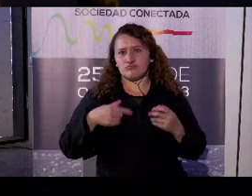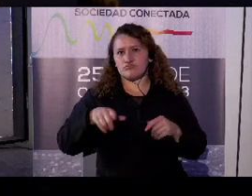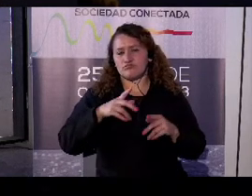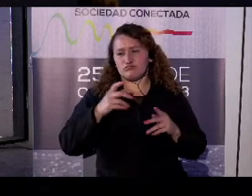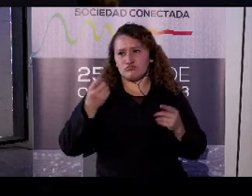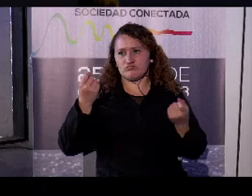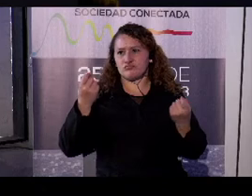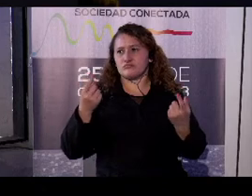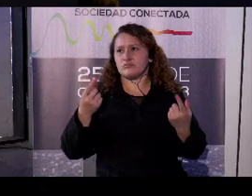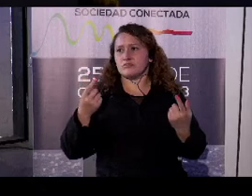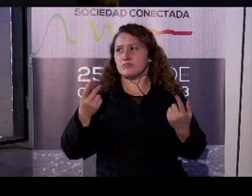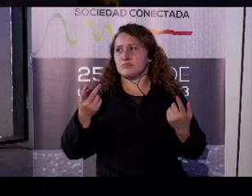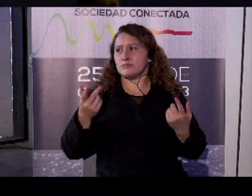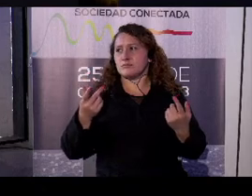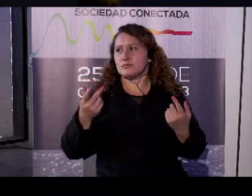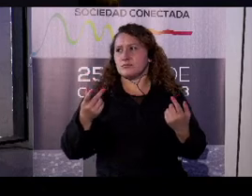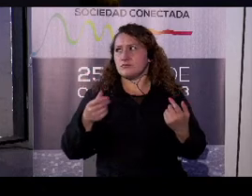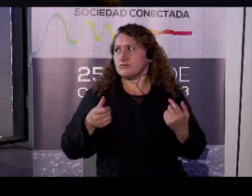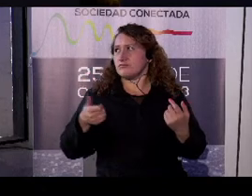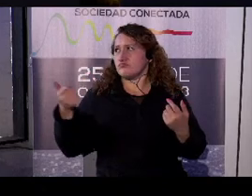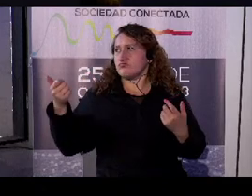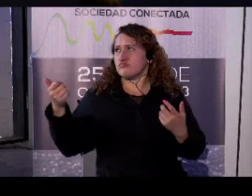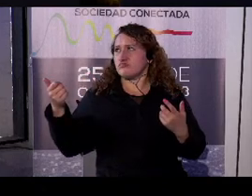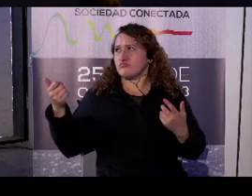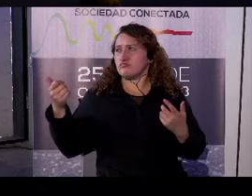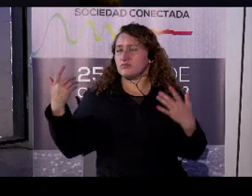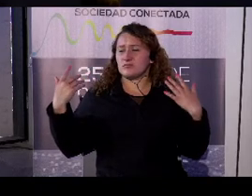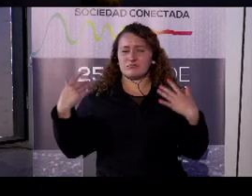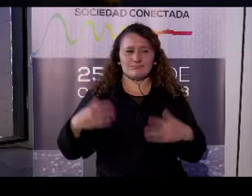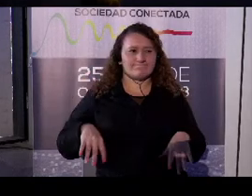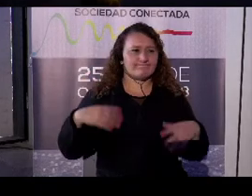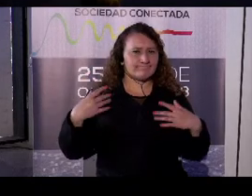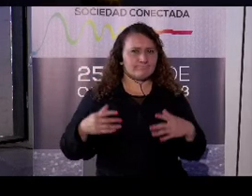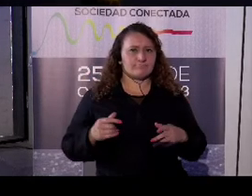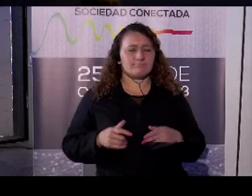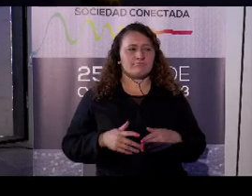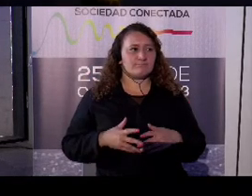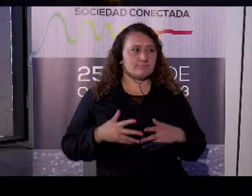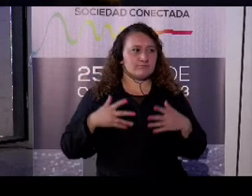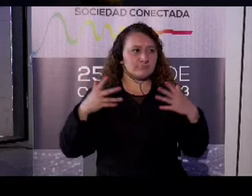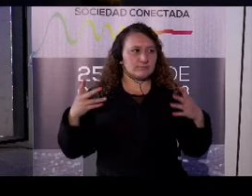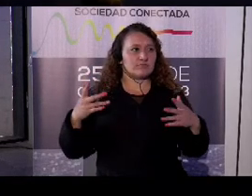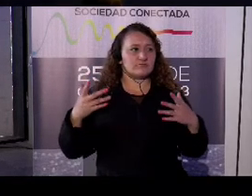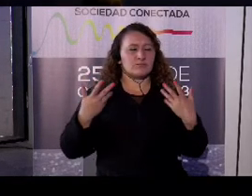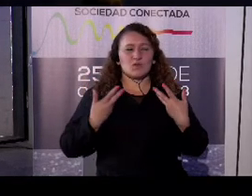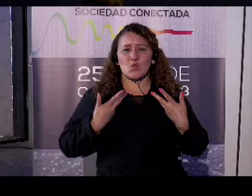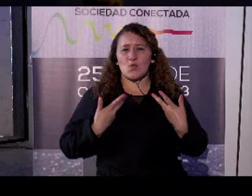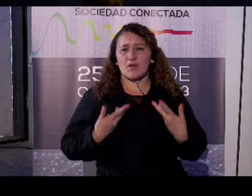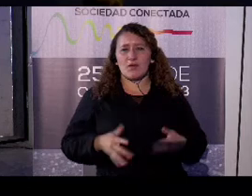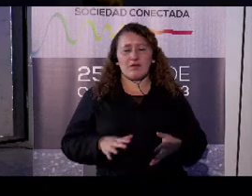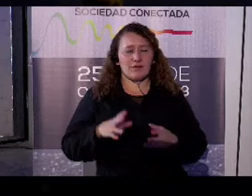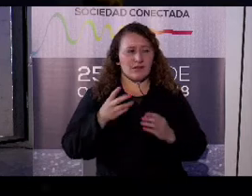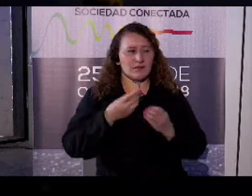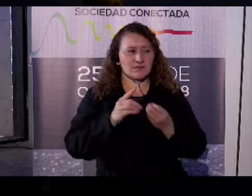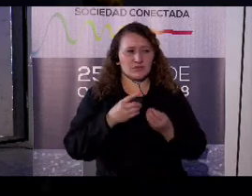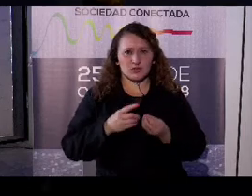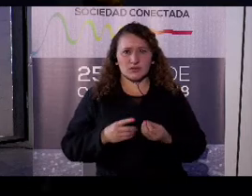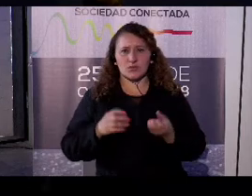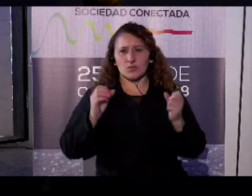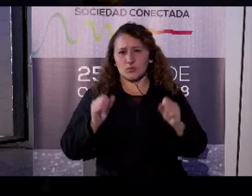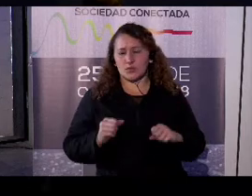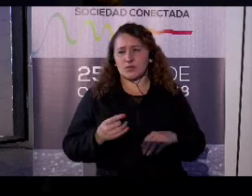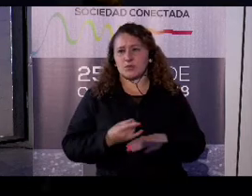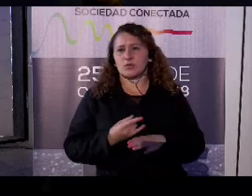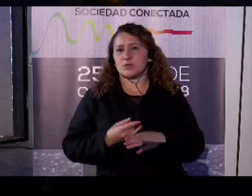entiendan que esto es de muy vasto uso en realidad cualquier dispositivo conectado puede utilizarse en